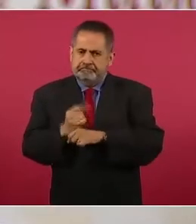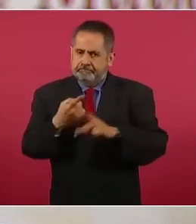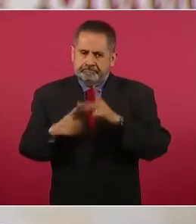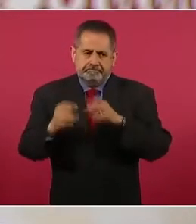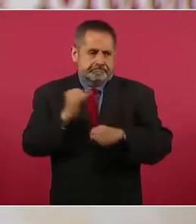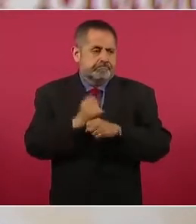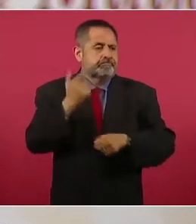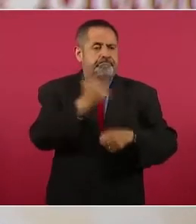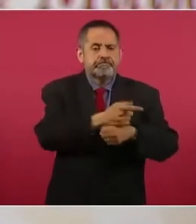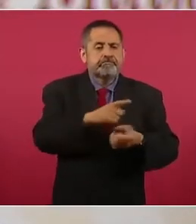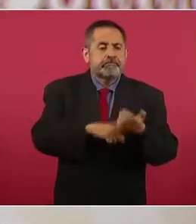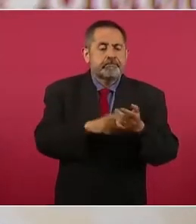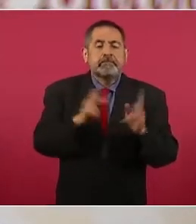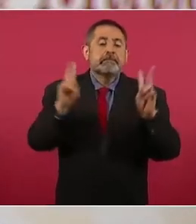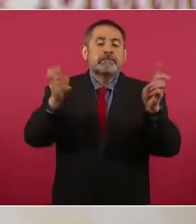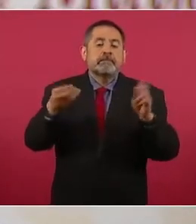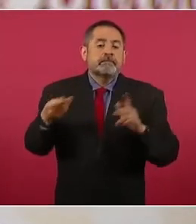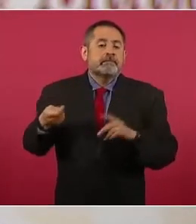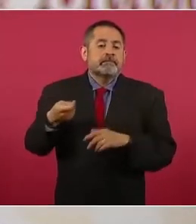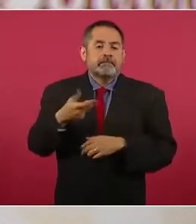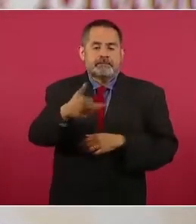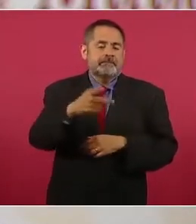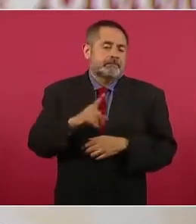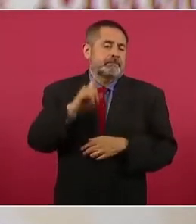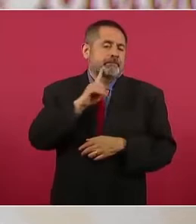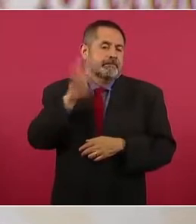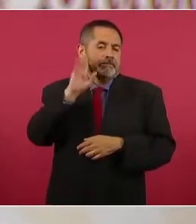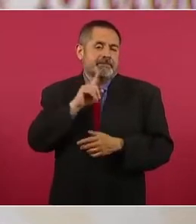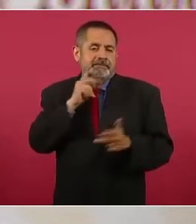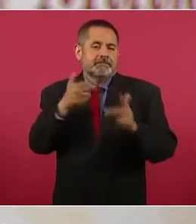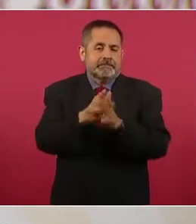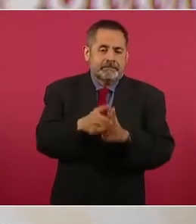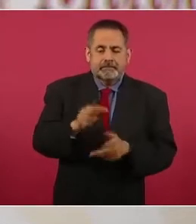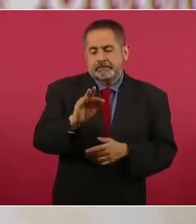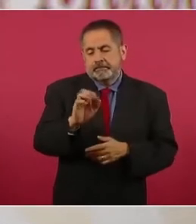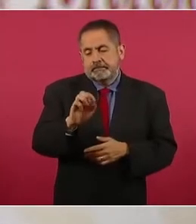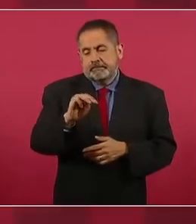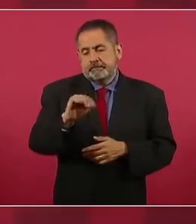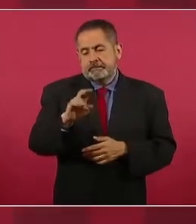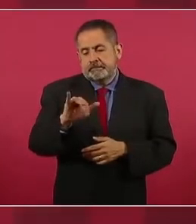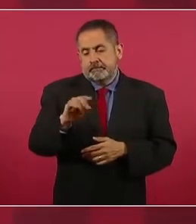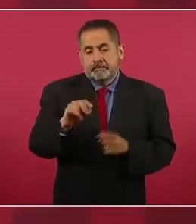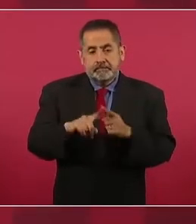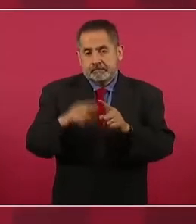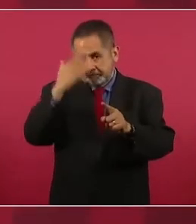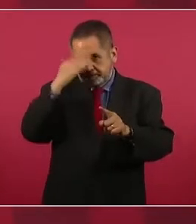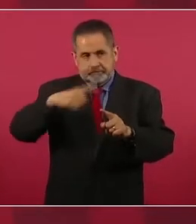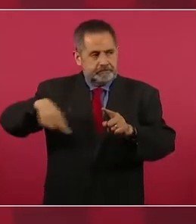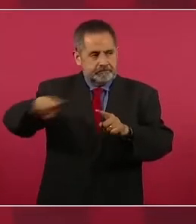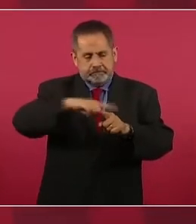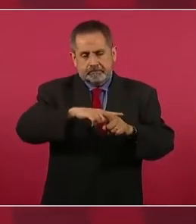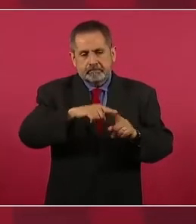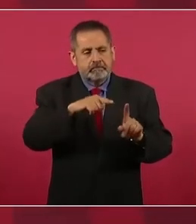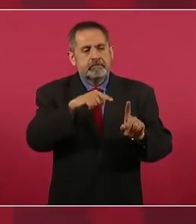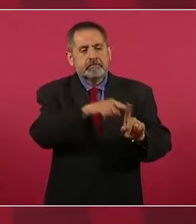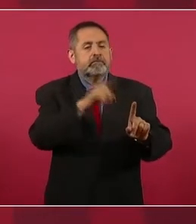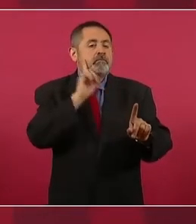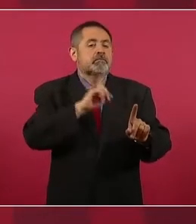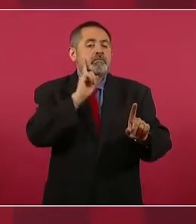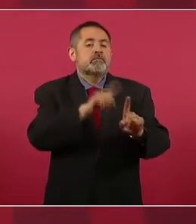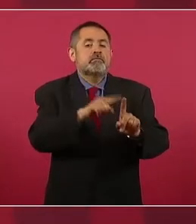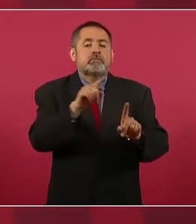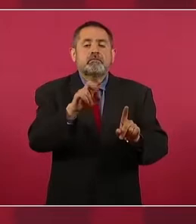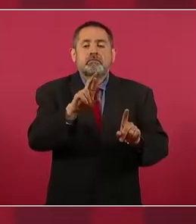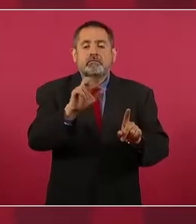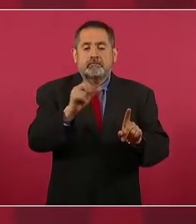de feminicidio, porque, como es del conocimiento público, Luz Raquel, que fue agredida de esta